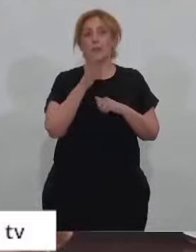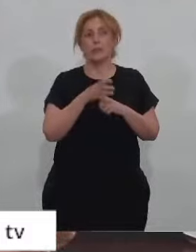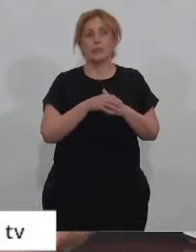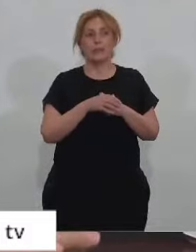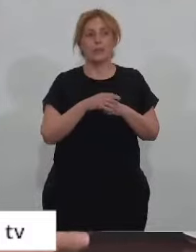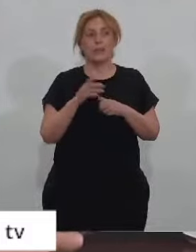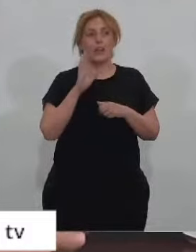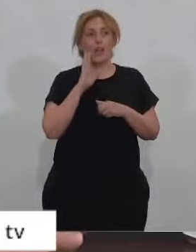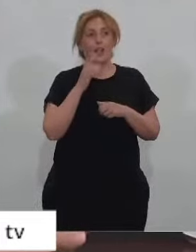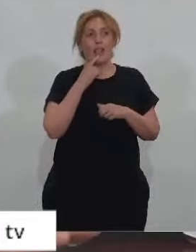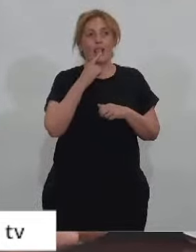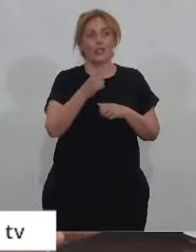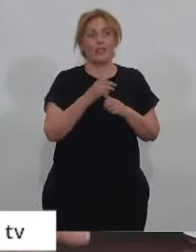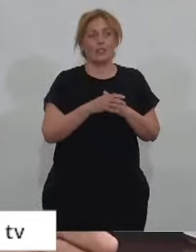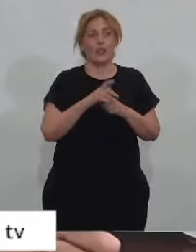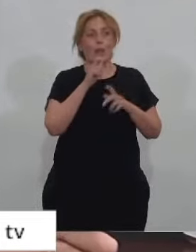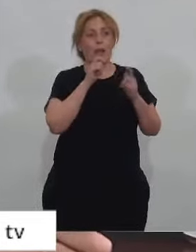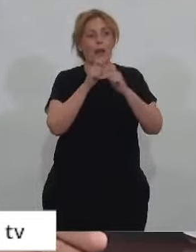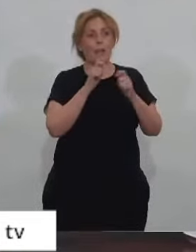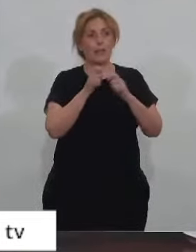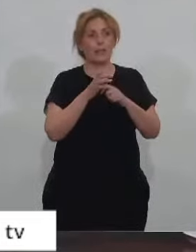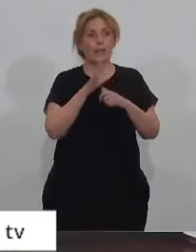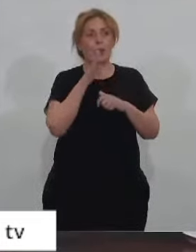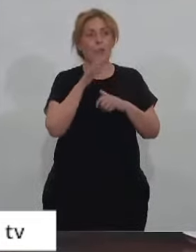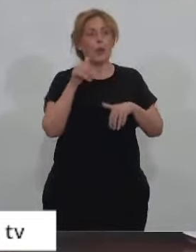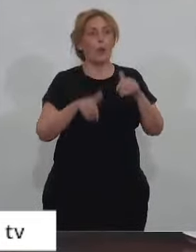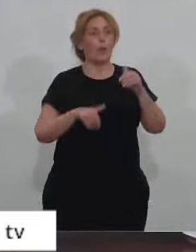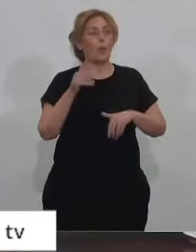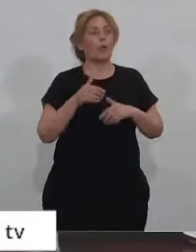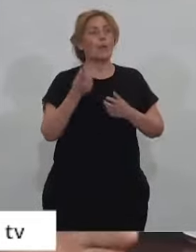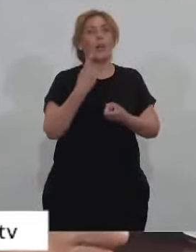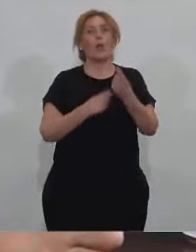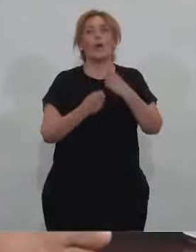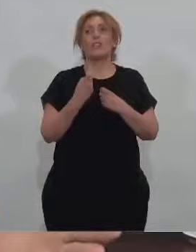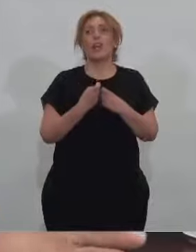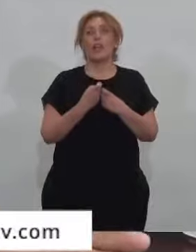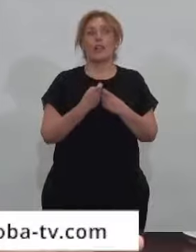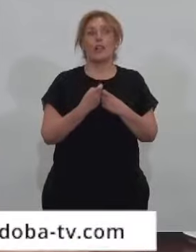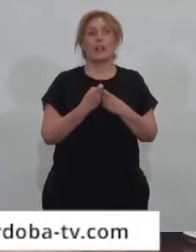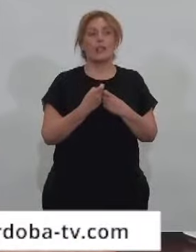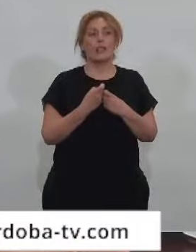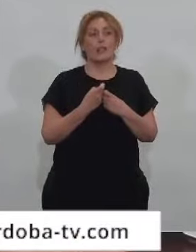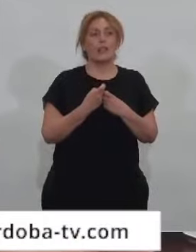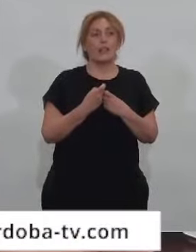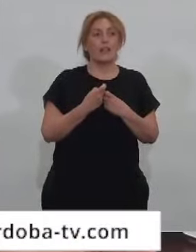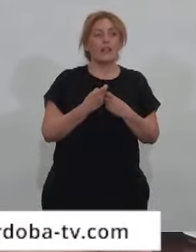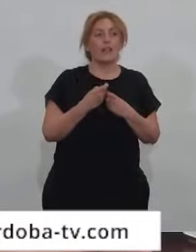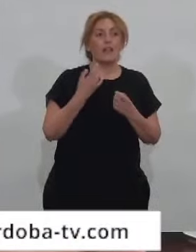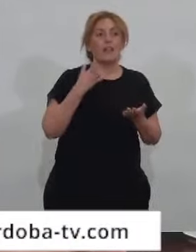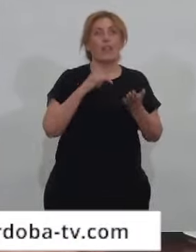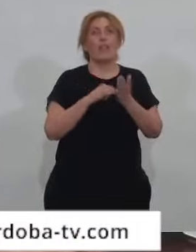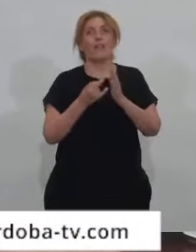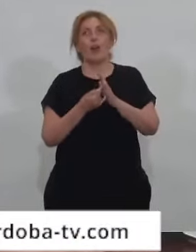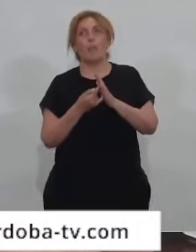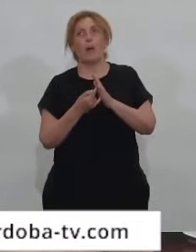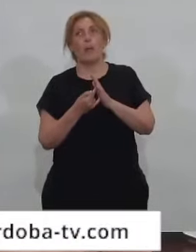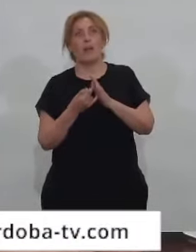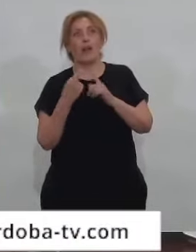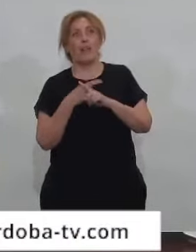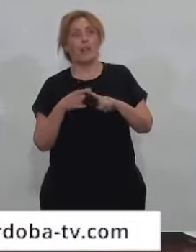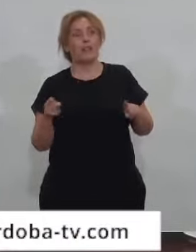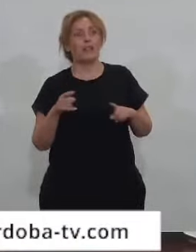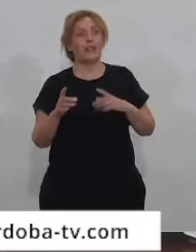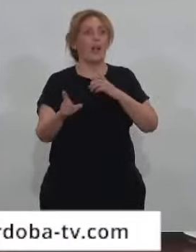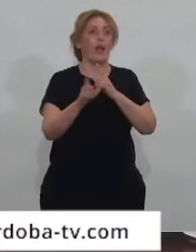votar cuestiones iguales, de forma diferente, si se está en la oposición o si se está en el Gobierno. Y yo